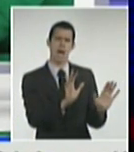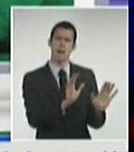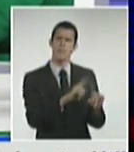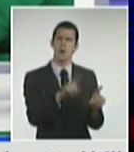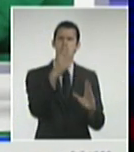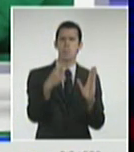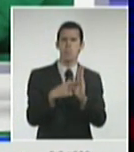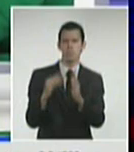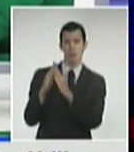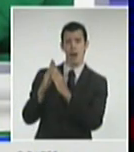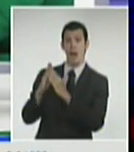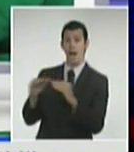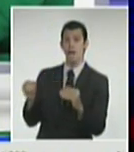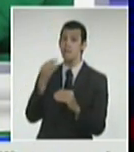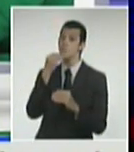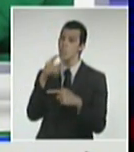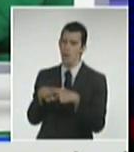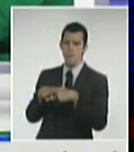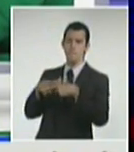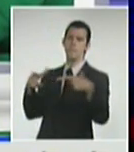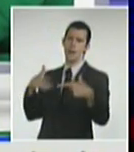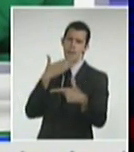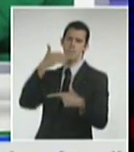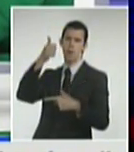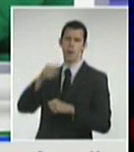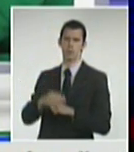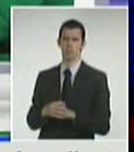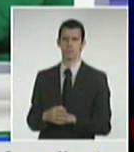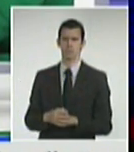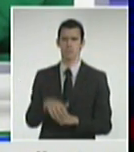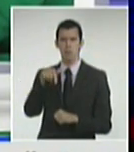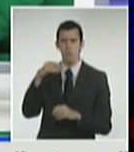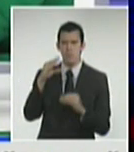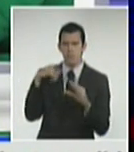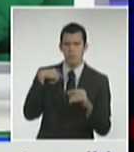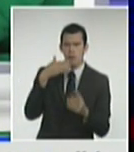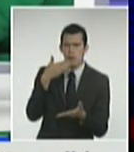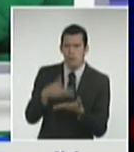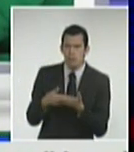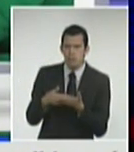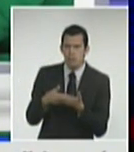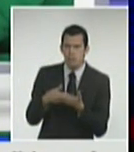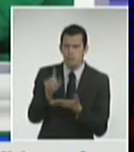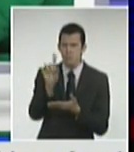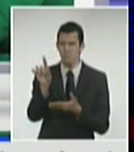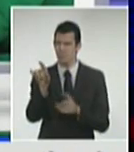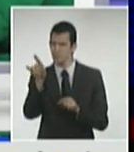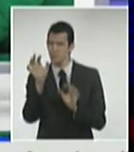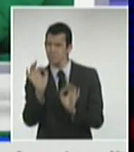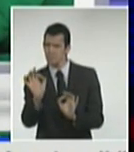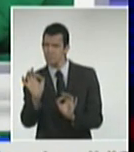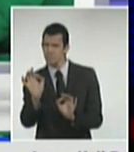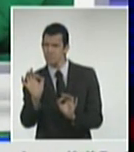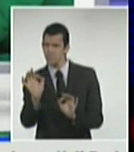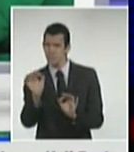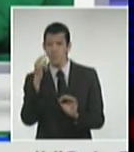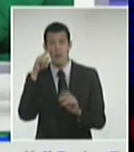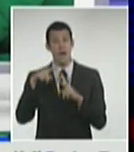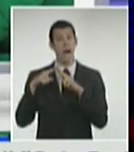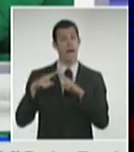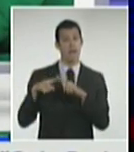hubo un error aquí, rectifiquen ahí. Me dijeron, no, doctor, es así. Y me explicaron las razones, que fue las que dije